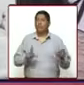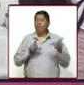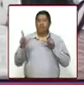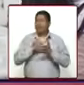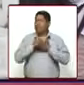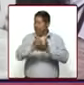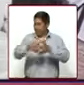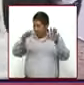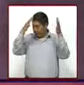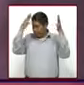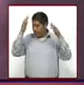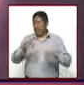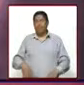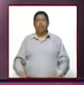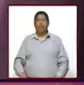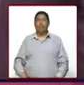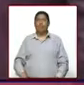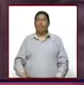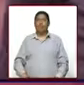Ayúdemelo, por favor.